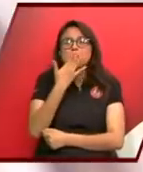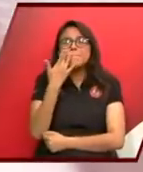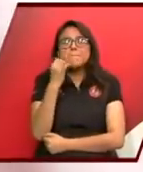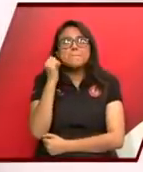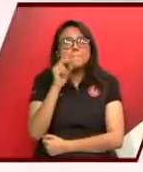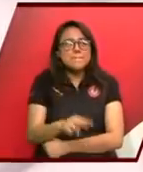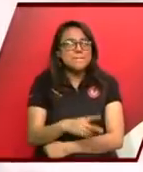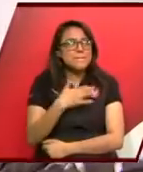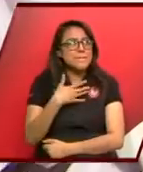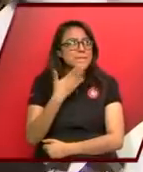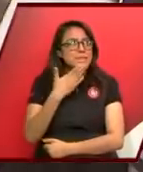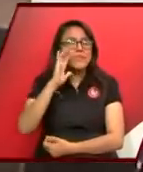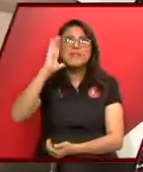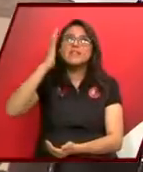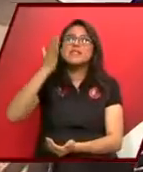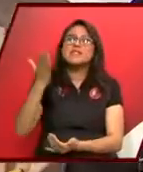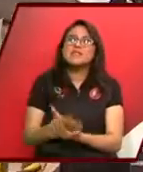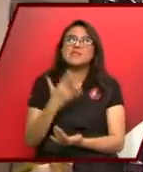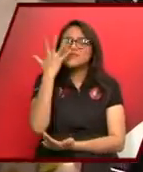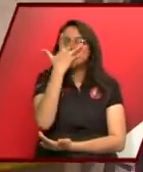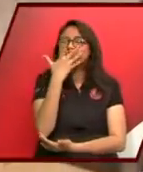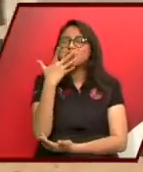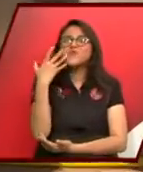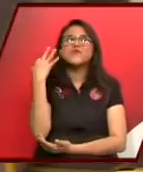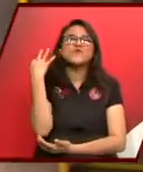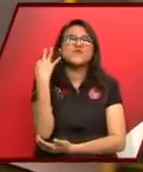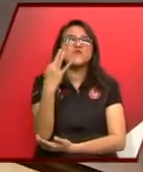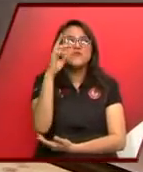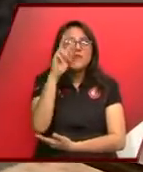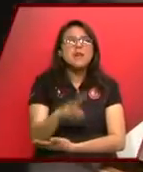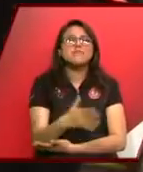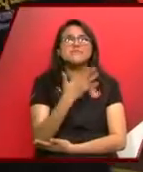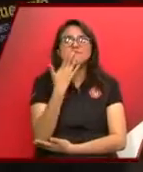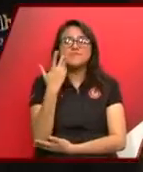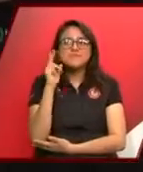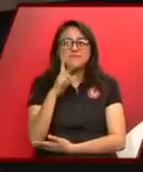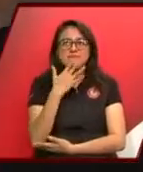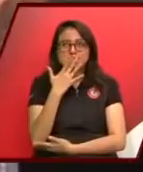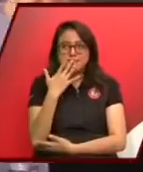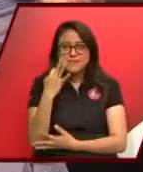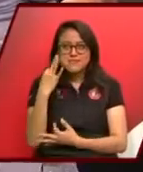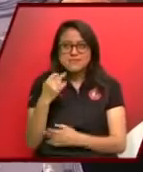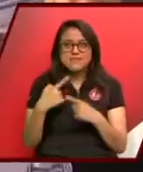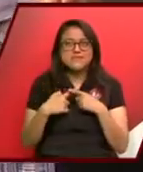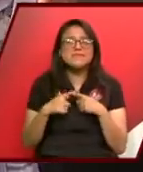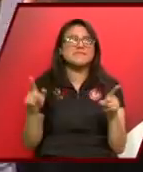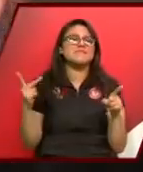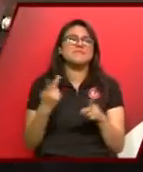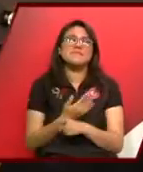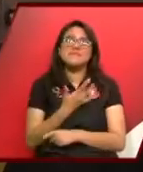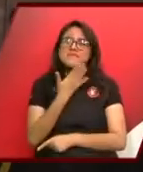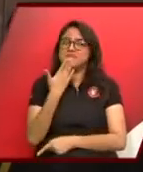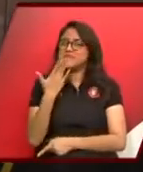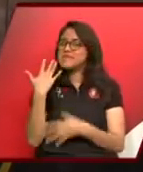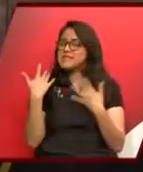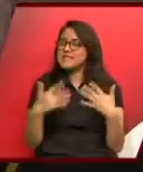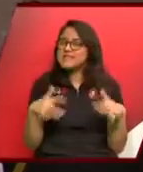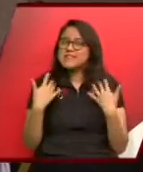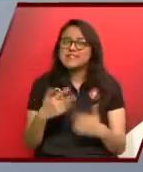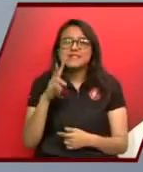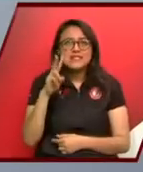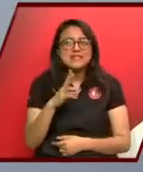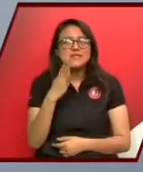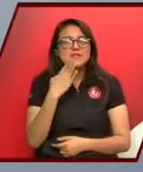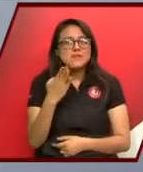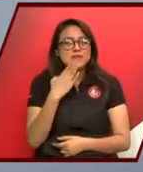aquí de trompo, taco al pastor, es una cosa maravillosa. Esos sabores inconfundibles. No. A